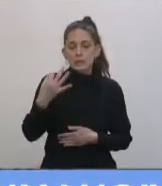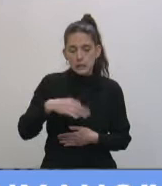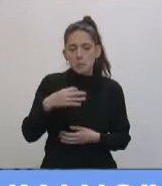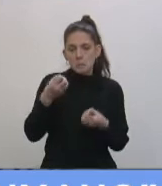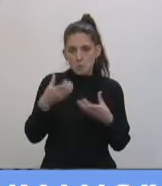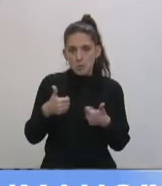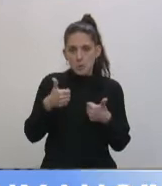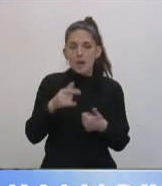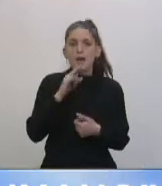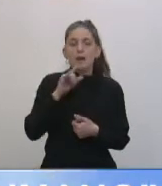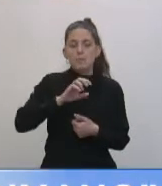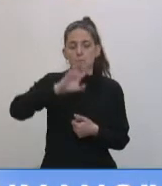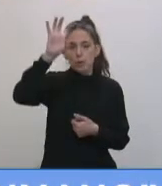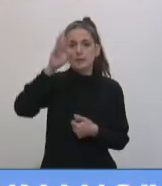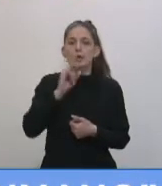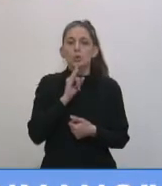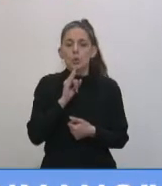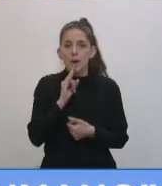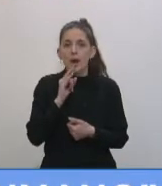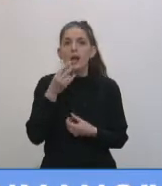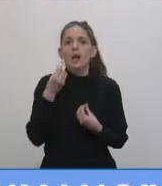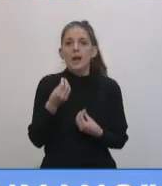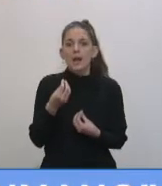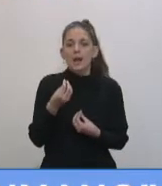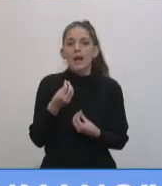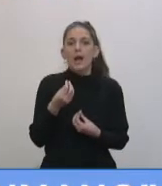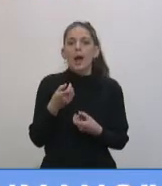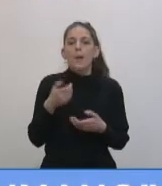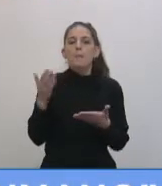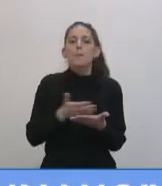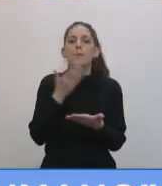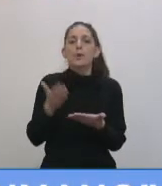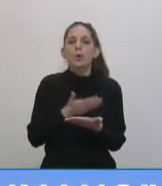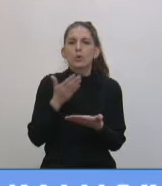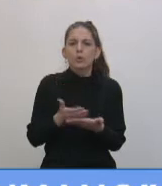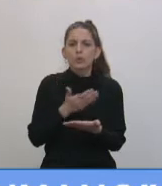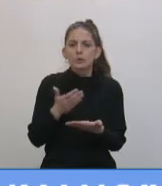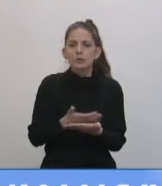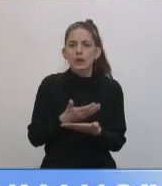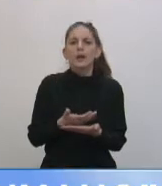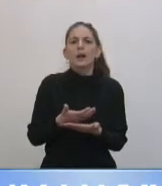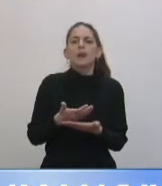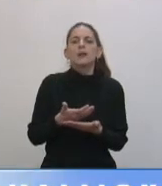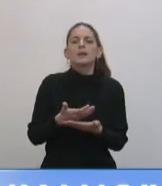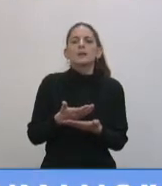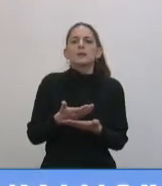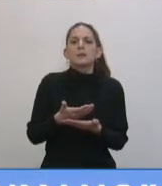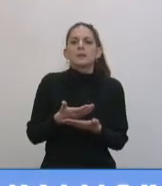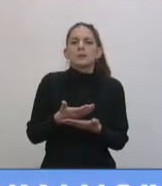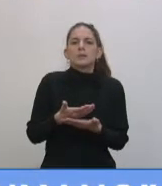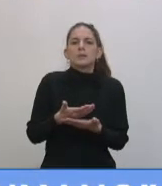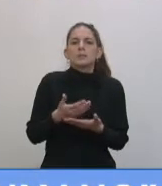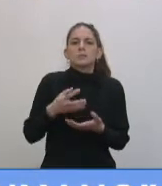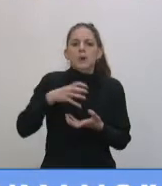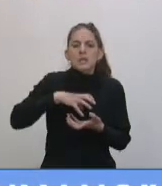que Tucumán se caracteriza por tener una producción agroindustrial centralizada,